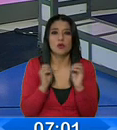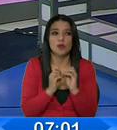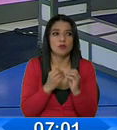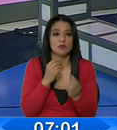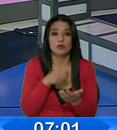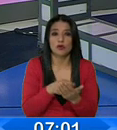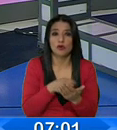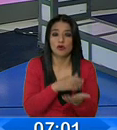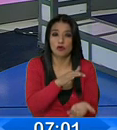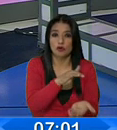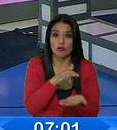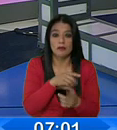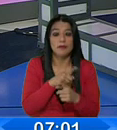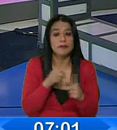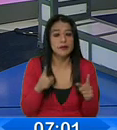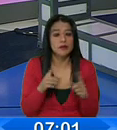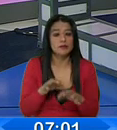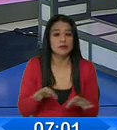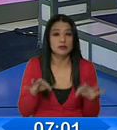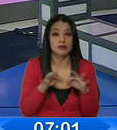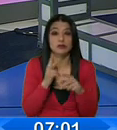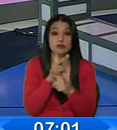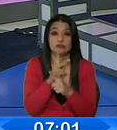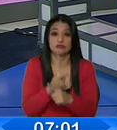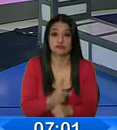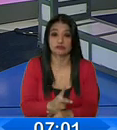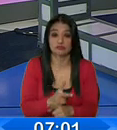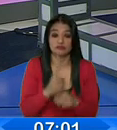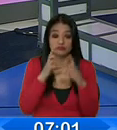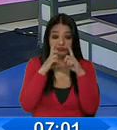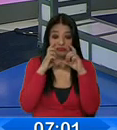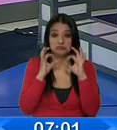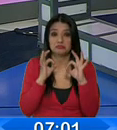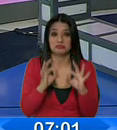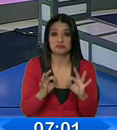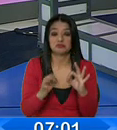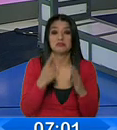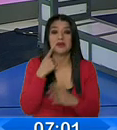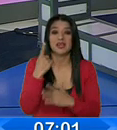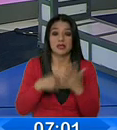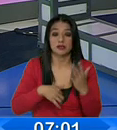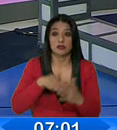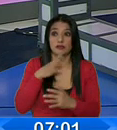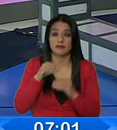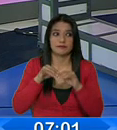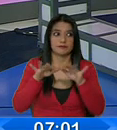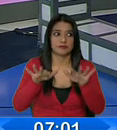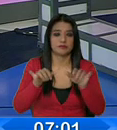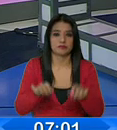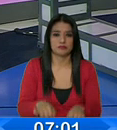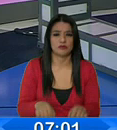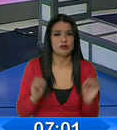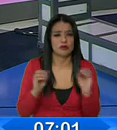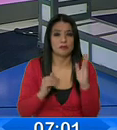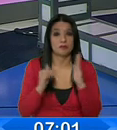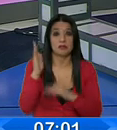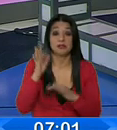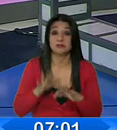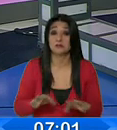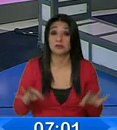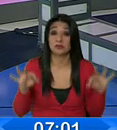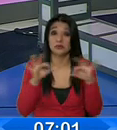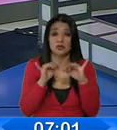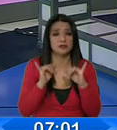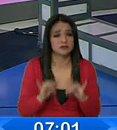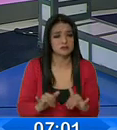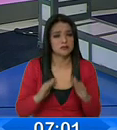abastecimiento, pero con las medidas, ya sabe, sanitarias adecuadas para evitar la propagación del COVID-19. Y si no, lo más importante, como decimos, quedarse